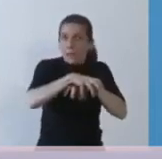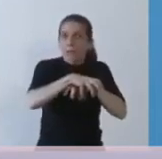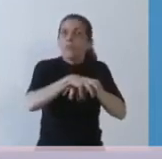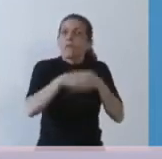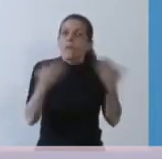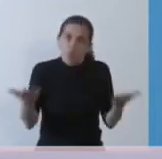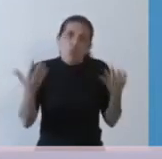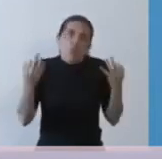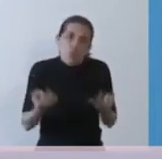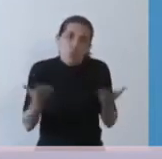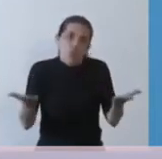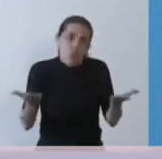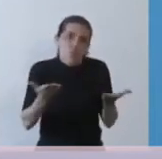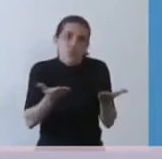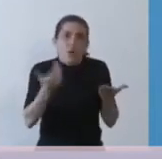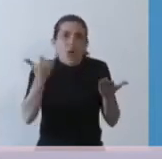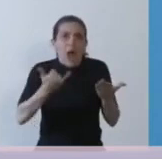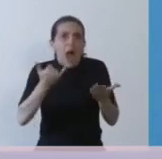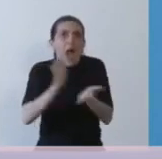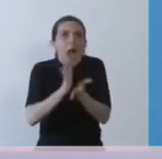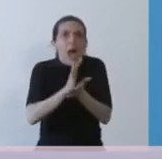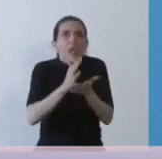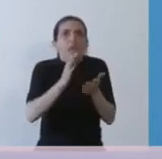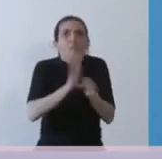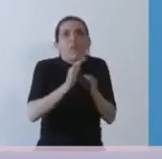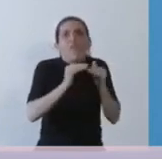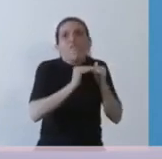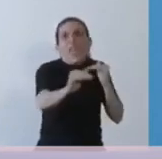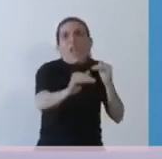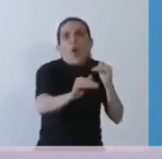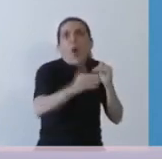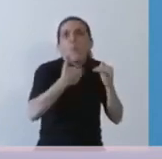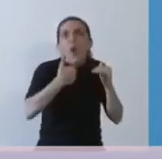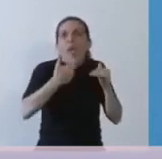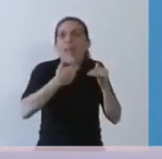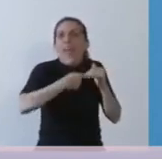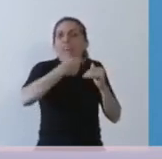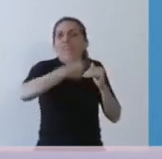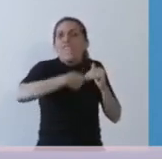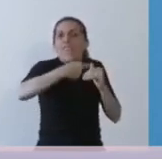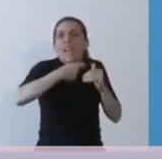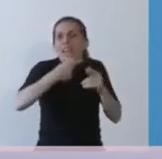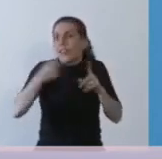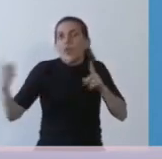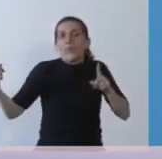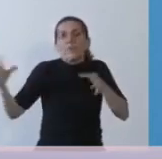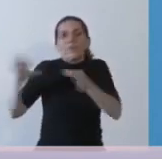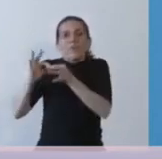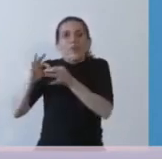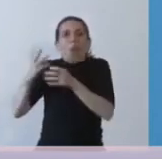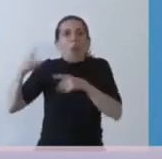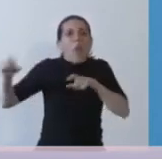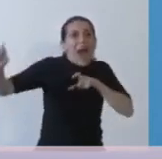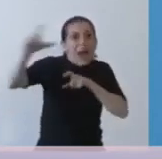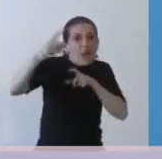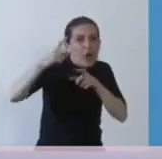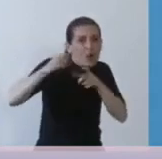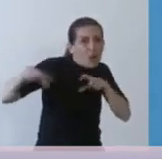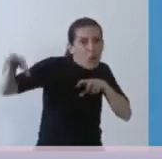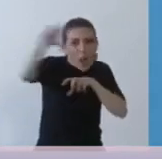justamente a un estimado de su nómina salarial financiar con el sistema financiero con los bancos a partir de